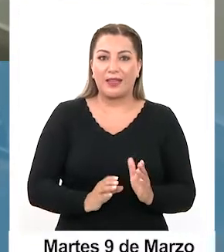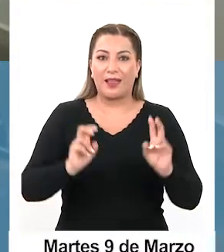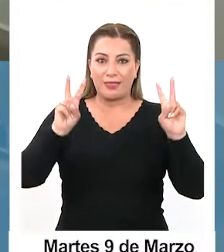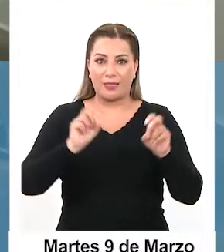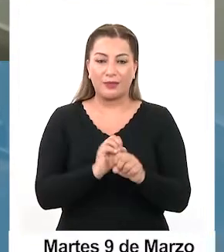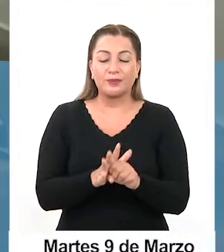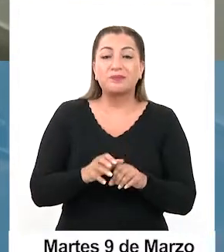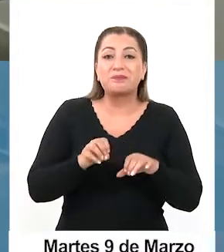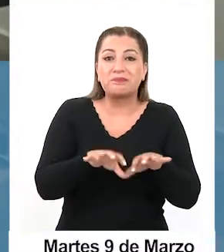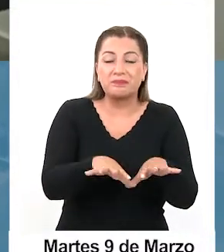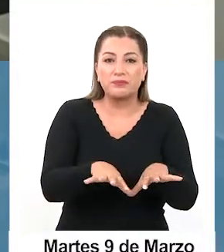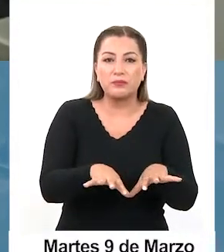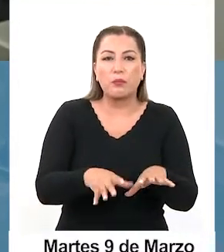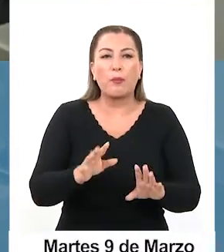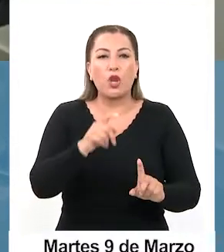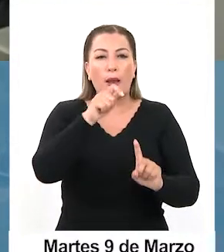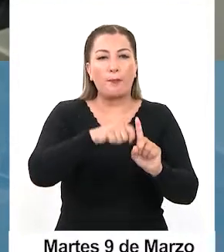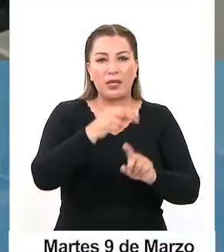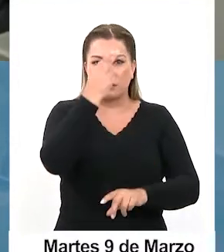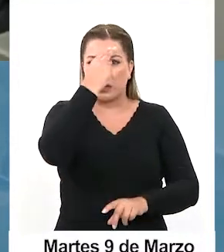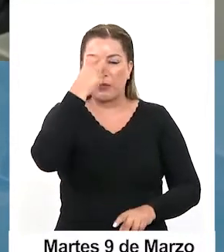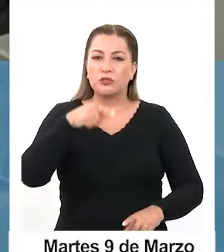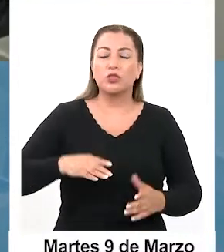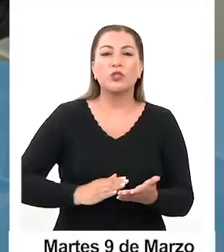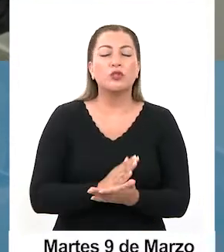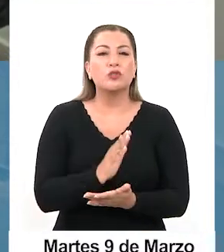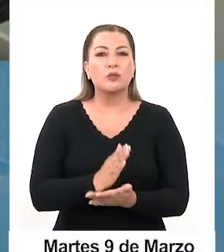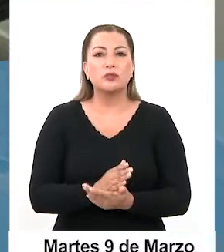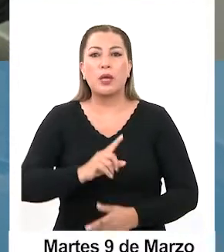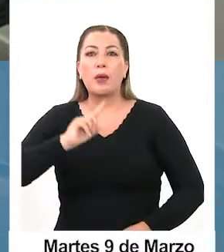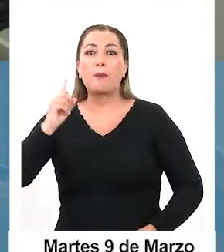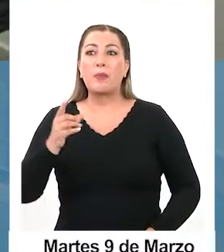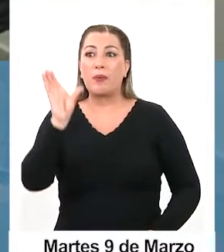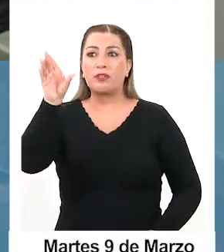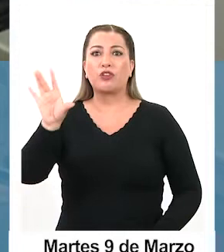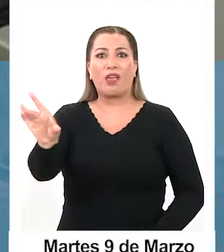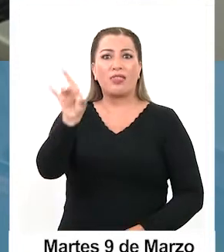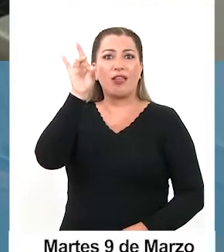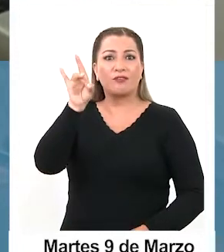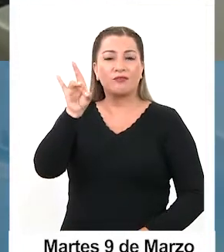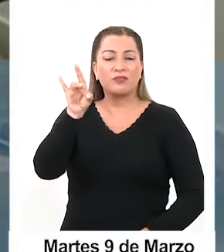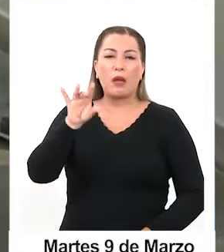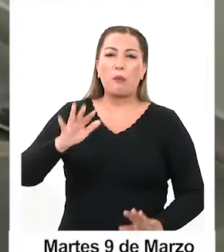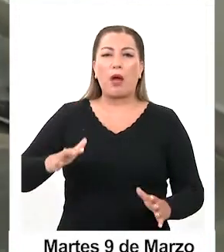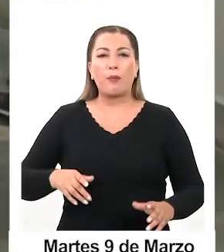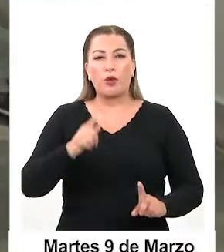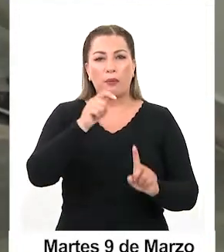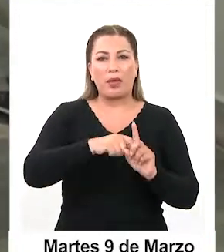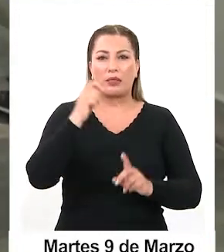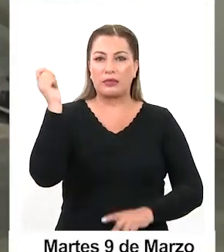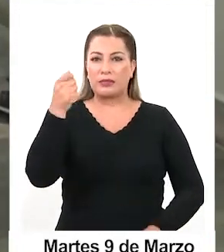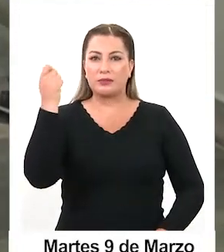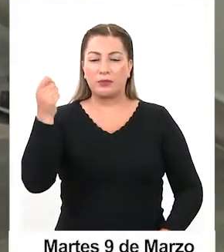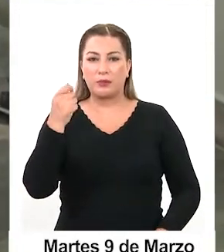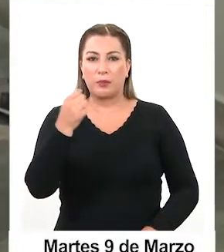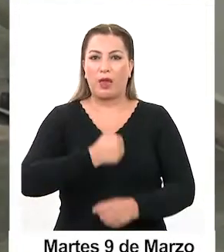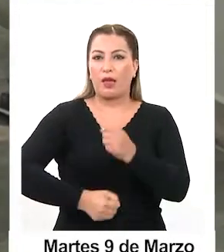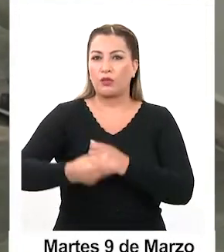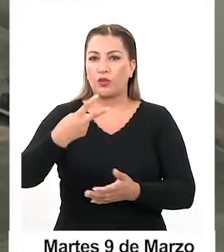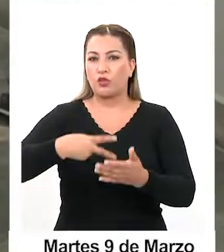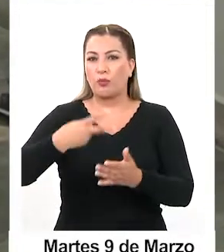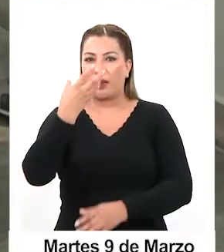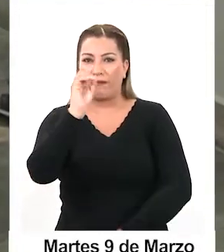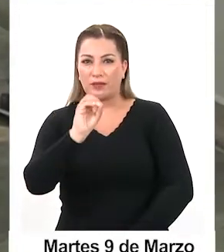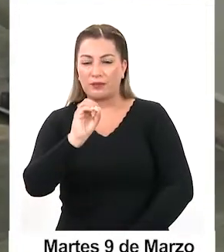pandemia. Hablemos desde el mes de marzo, cuando nosotros teníamos nuestro primer caso, hasta más o menos septiembre del